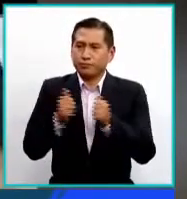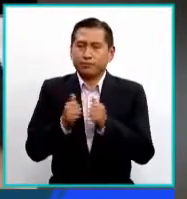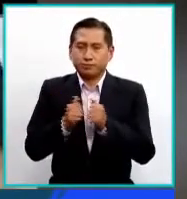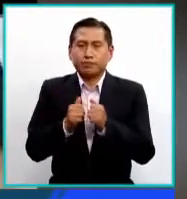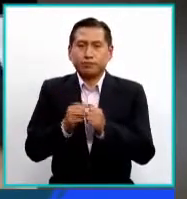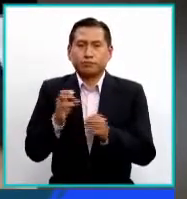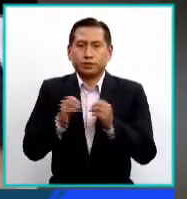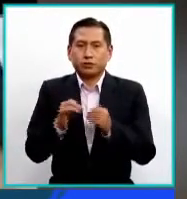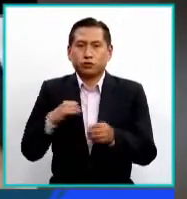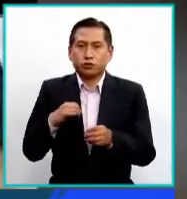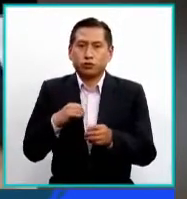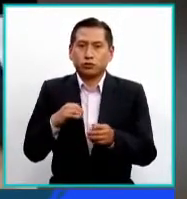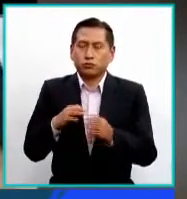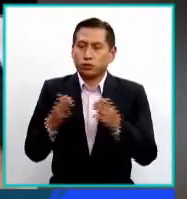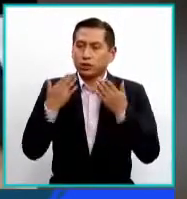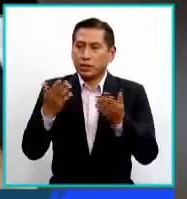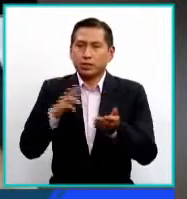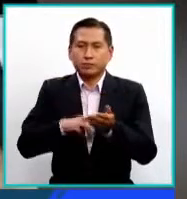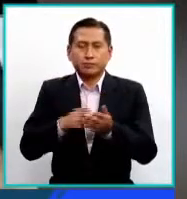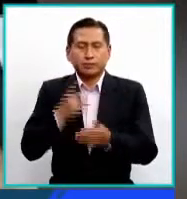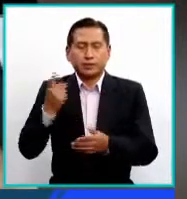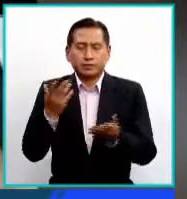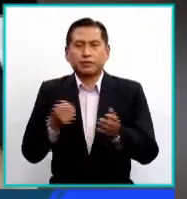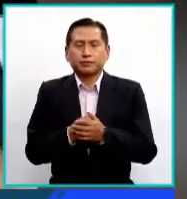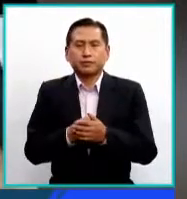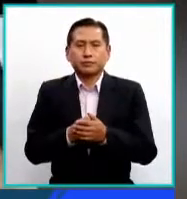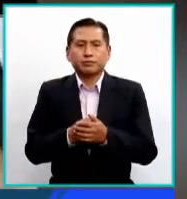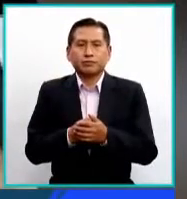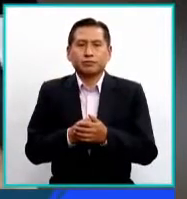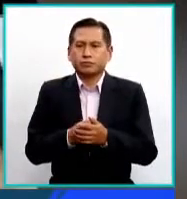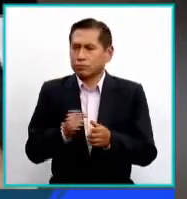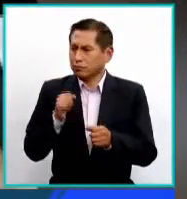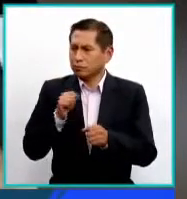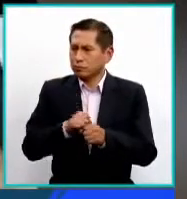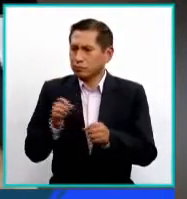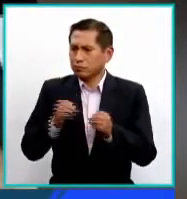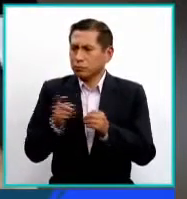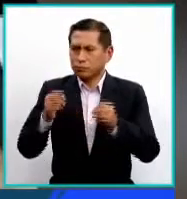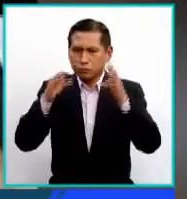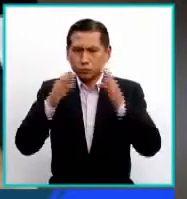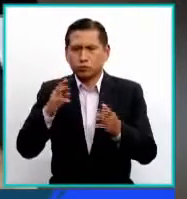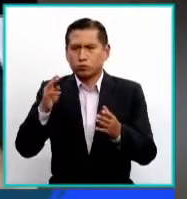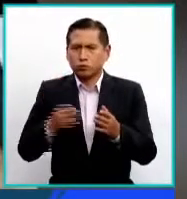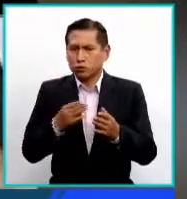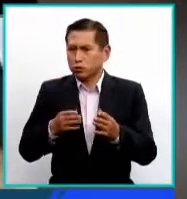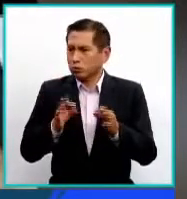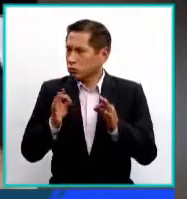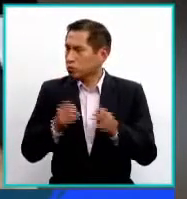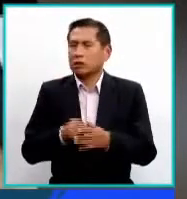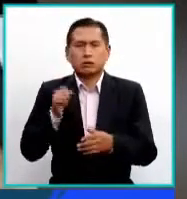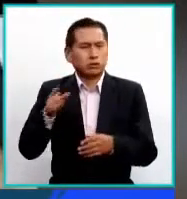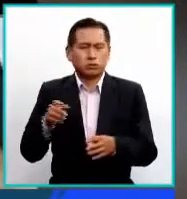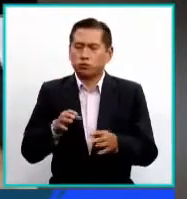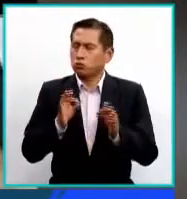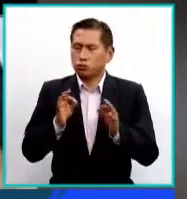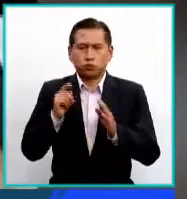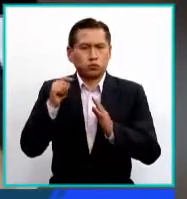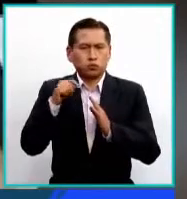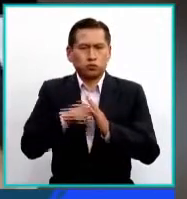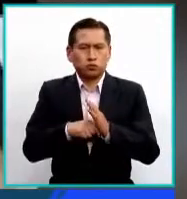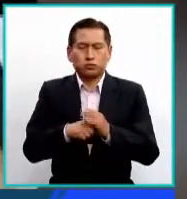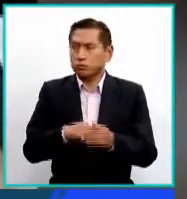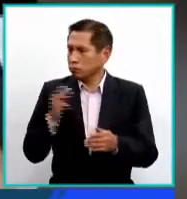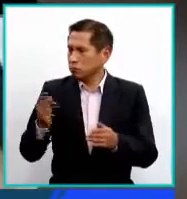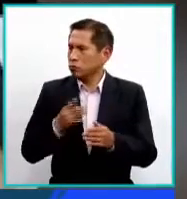yo, por supuesto, mucho agradecimiento siempre, ¿no? No, y el trabajo, además de música de maestro, es fundamental para hablar de la